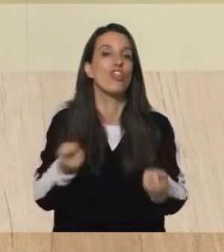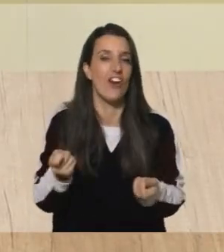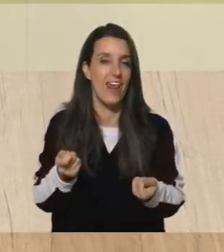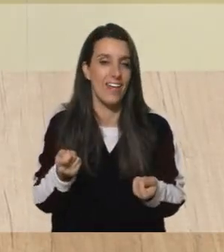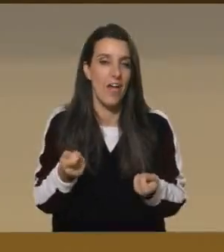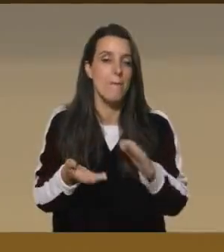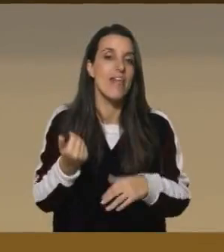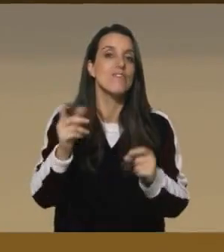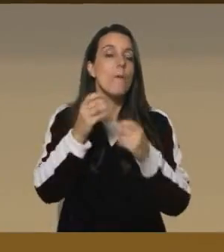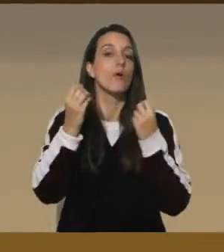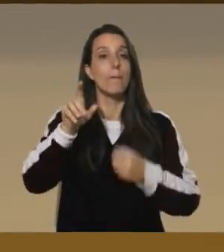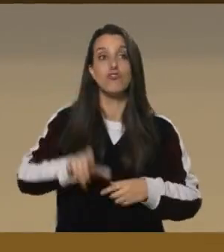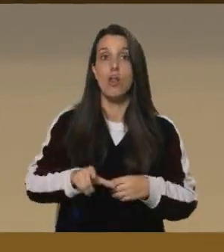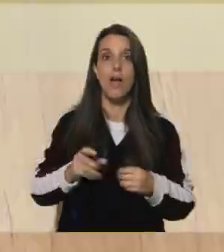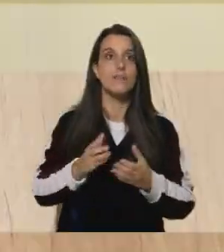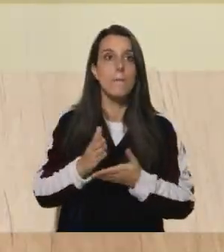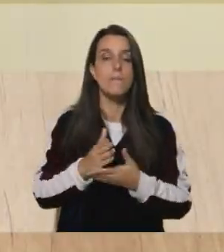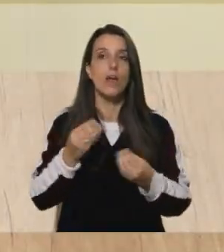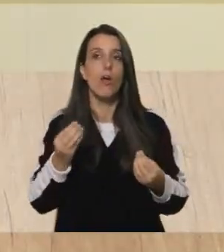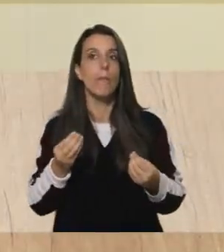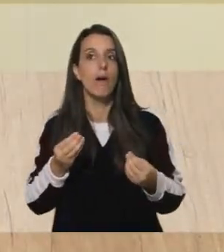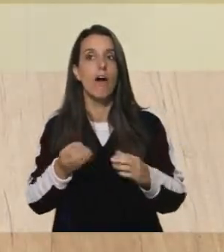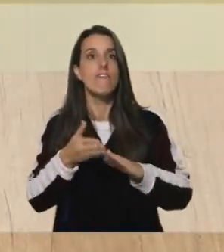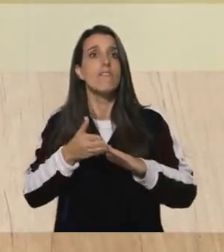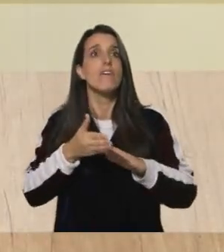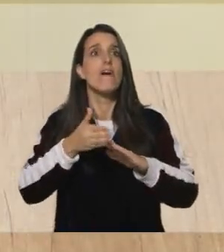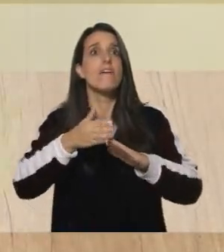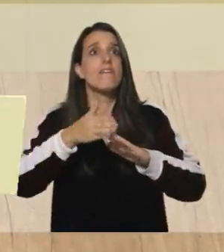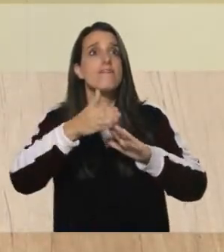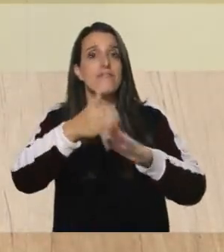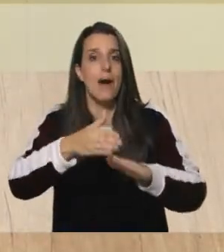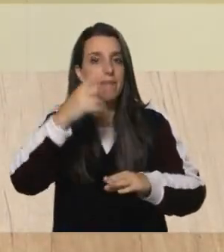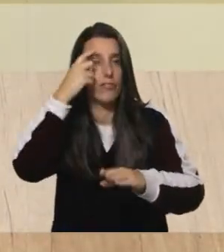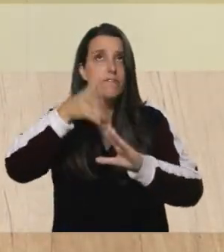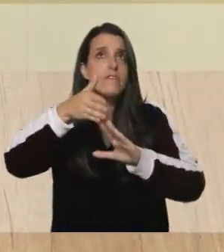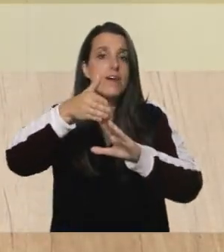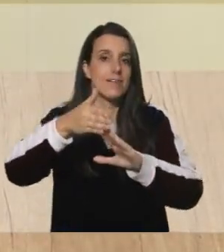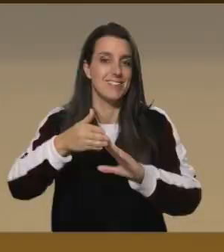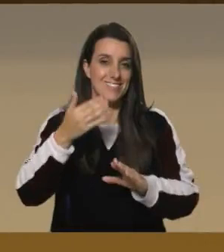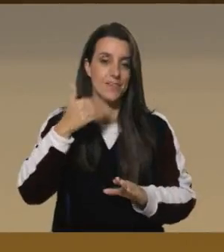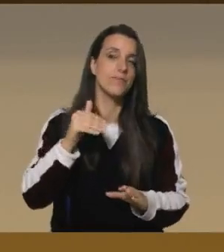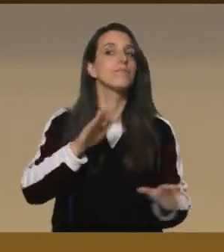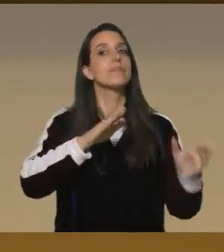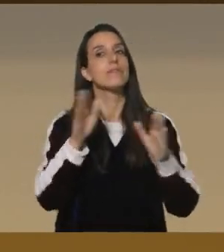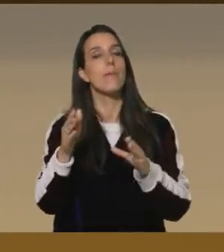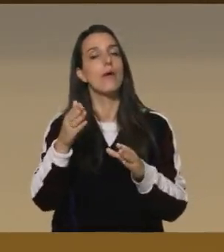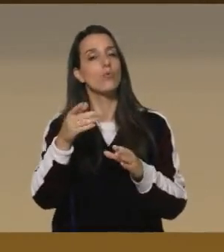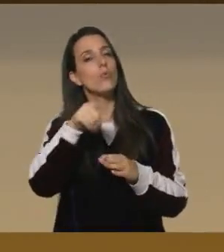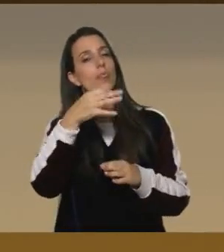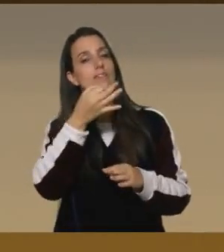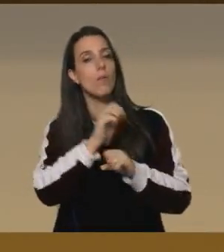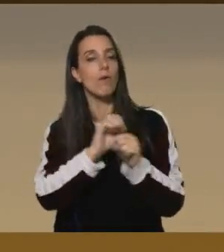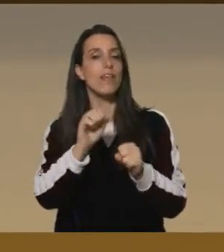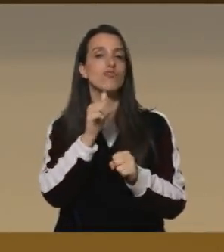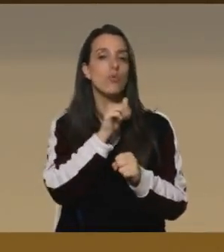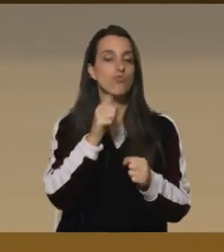trabajo porque la persona está constantemente a la expectativa de lo que le podría suceder cuando hablás que lo podemos resolver que en un par